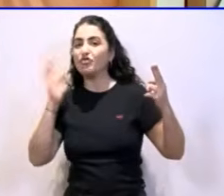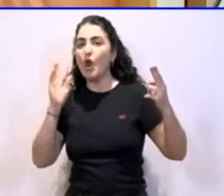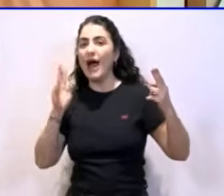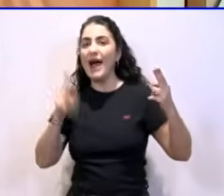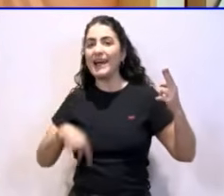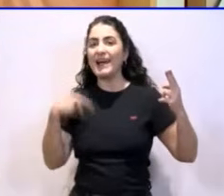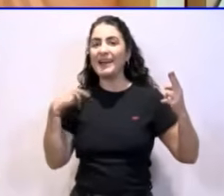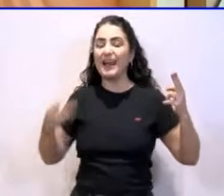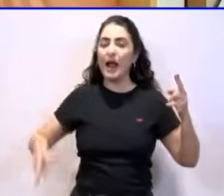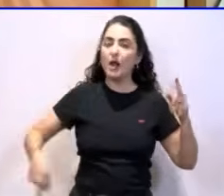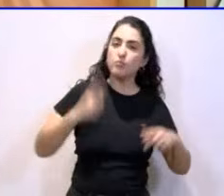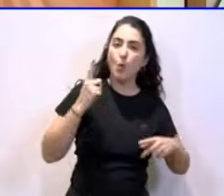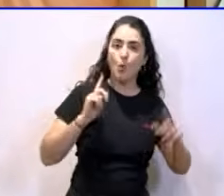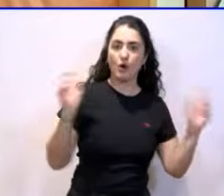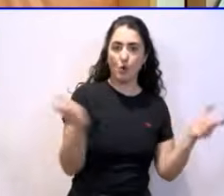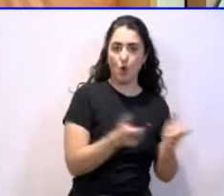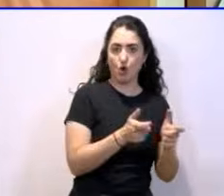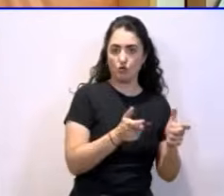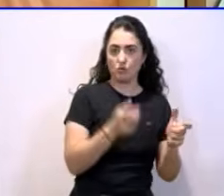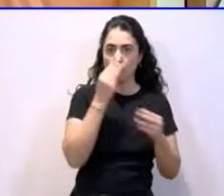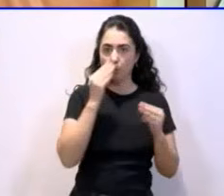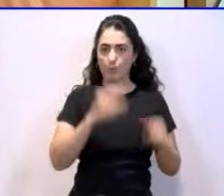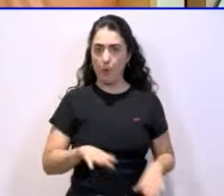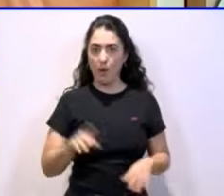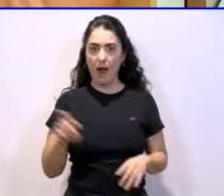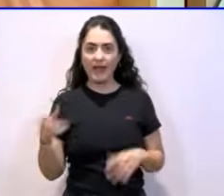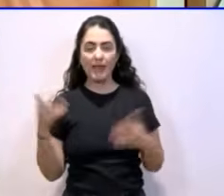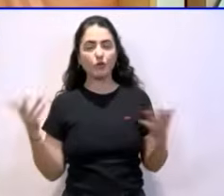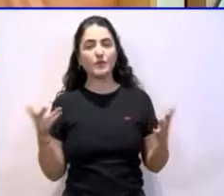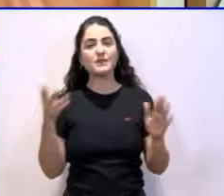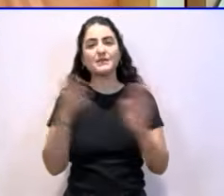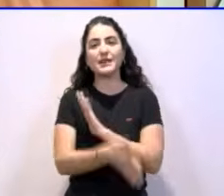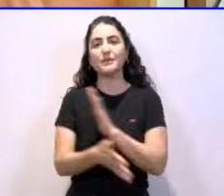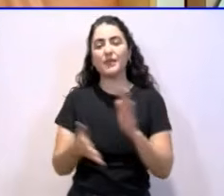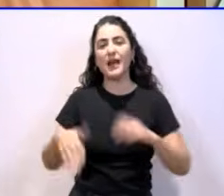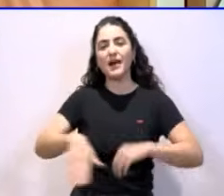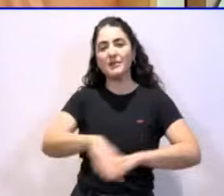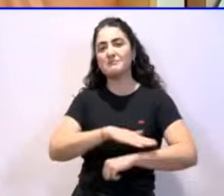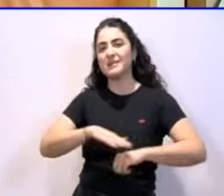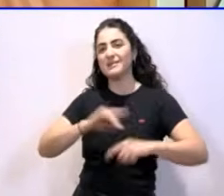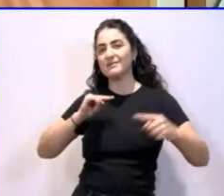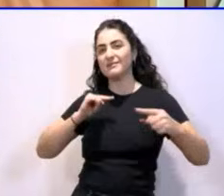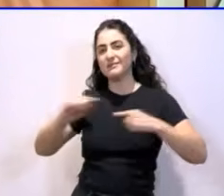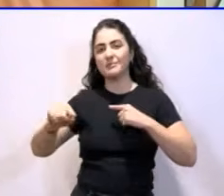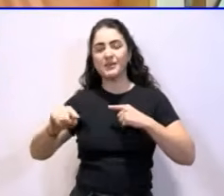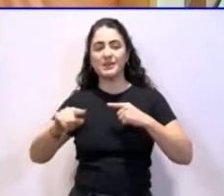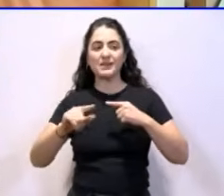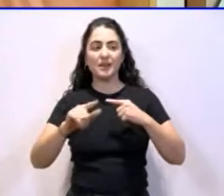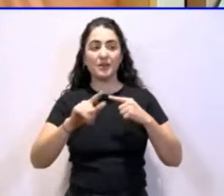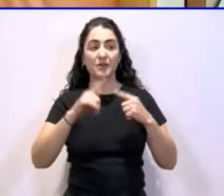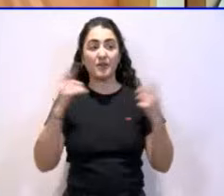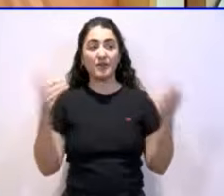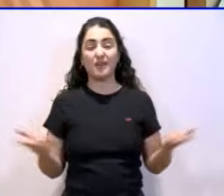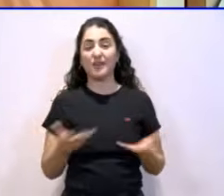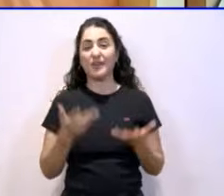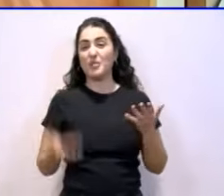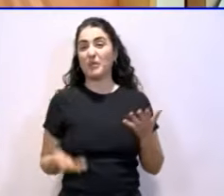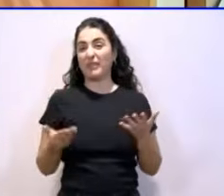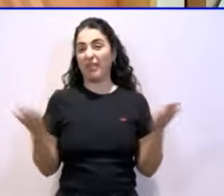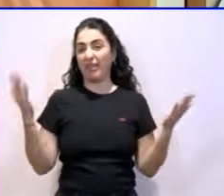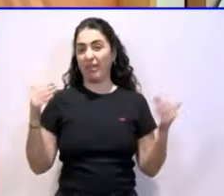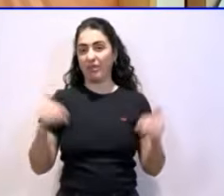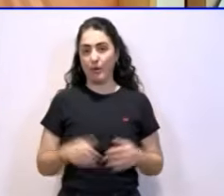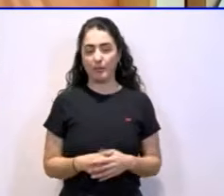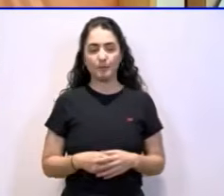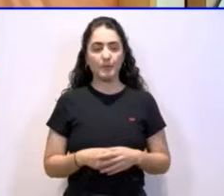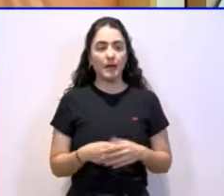esa reunión, lo cual ya es un mensaje que envía el Ministerio acerca de cuál es el calado que le da a este problema. La